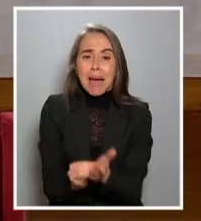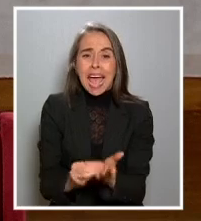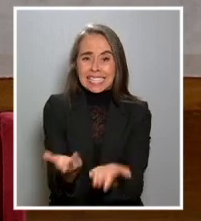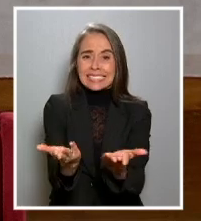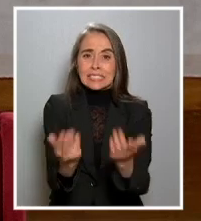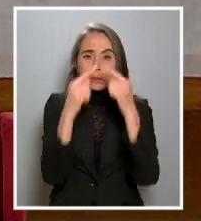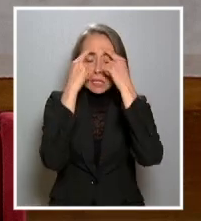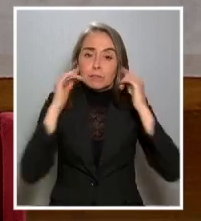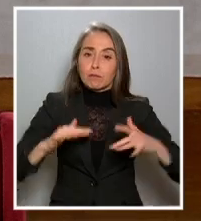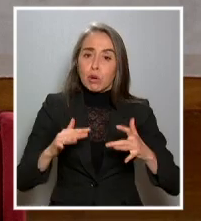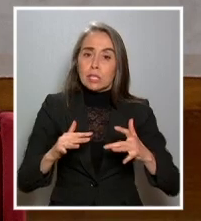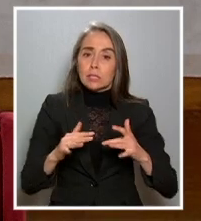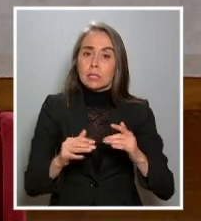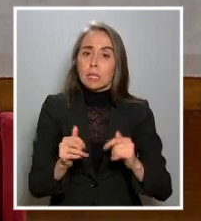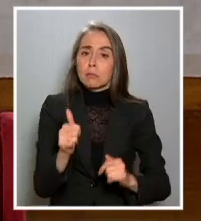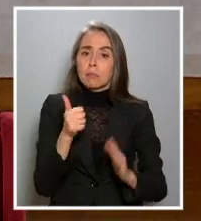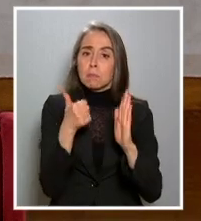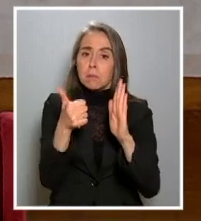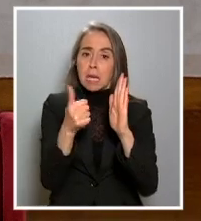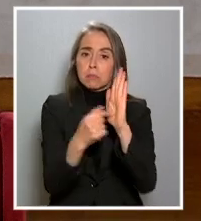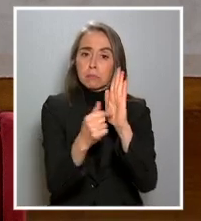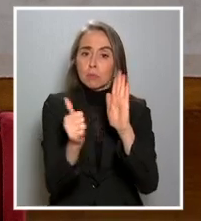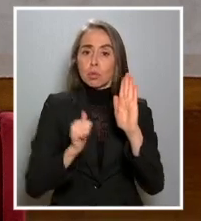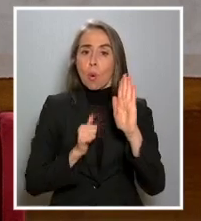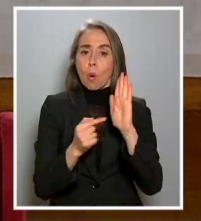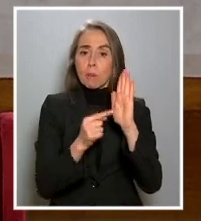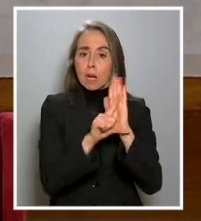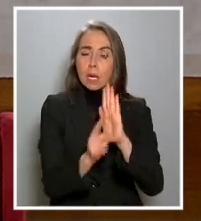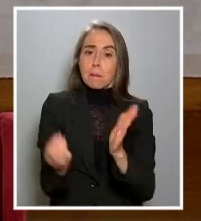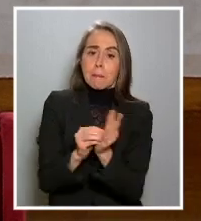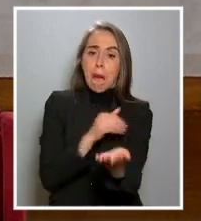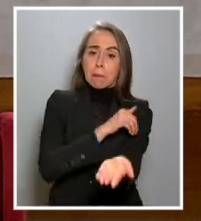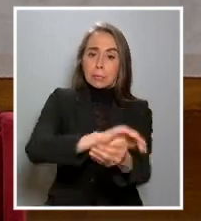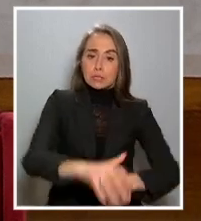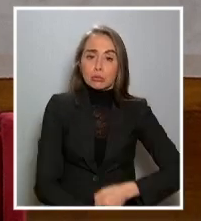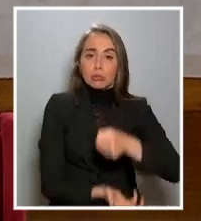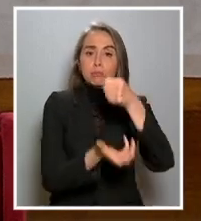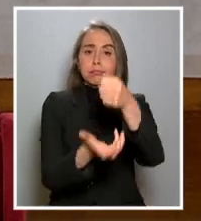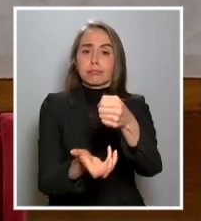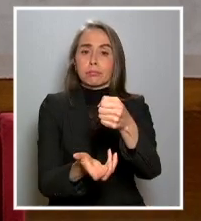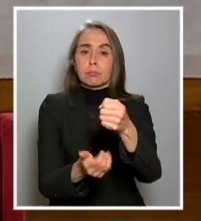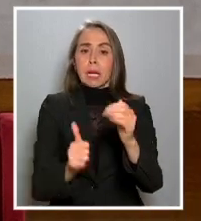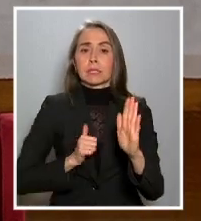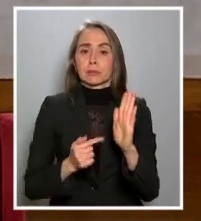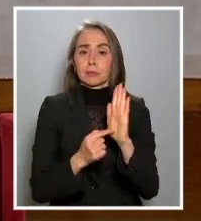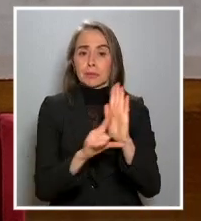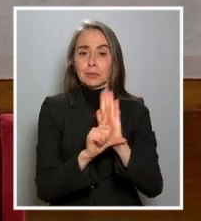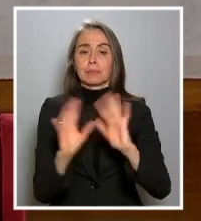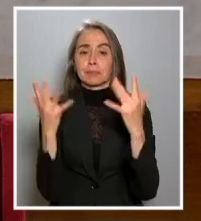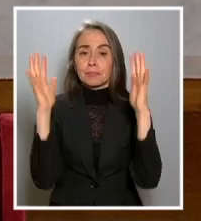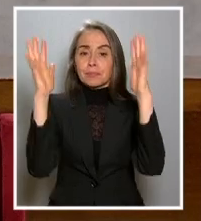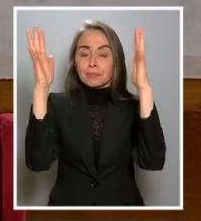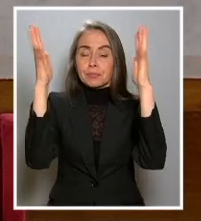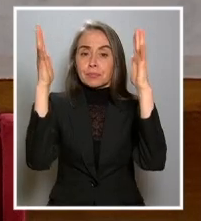esfuerzo en su correcta implementación y destinar más recursos a ella.